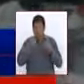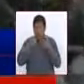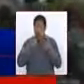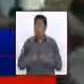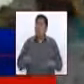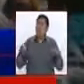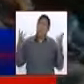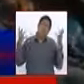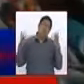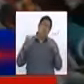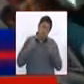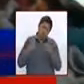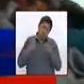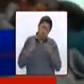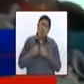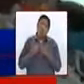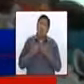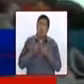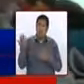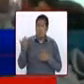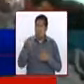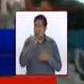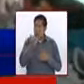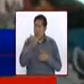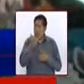Más control, estás viendo cómo están ahorita.